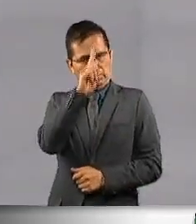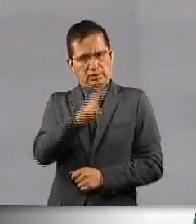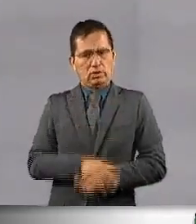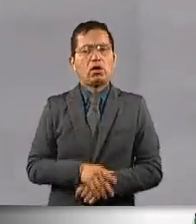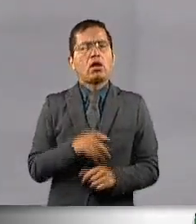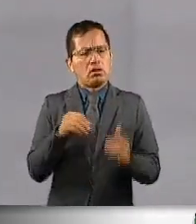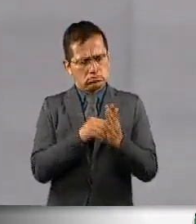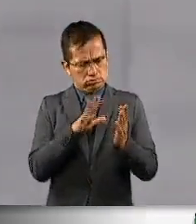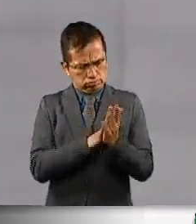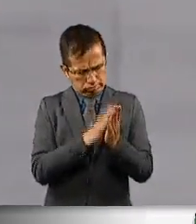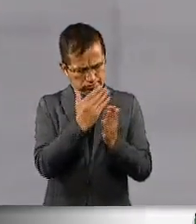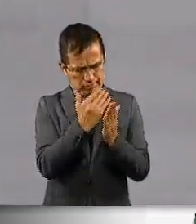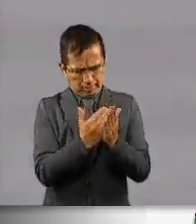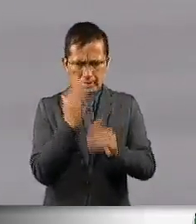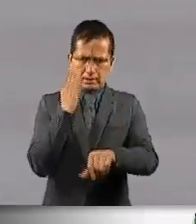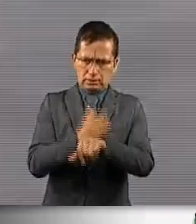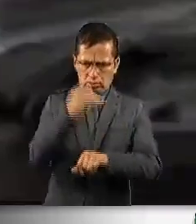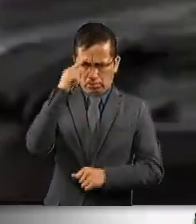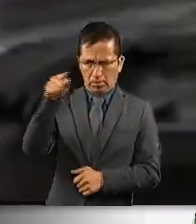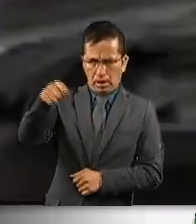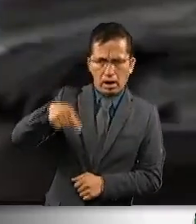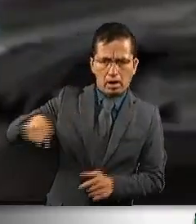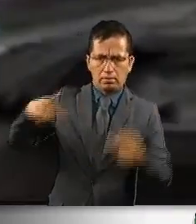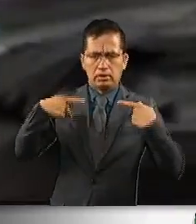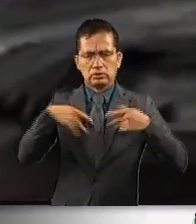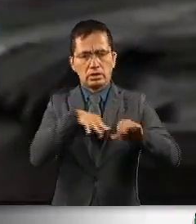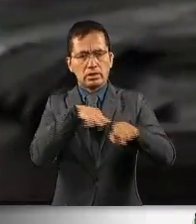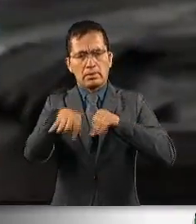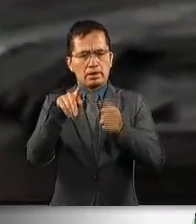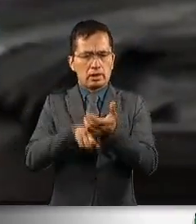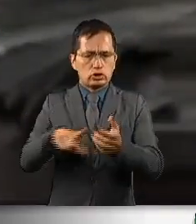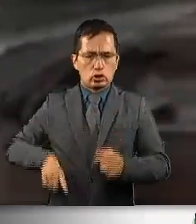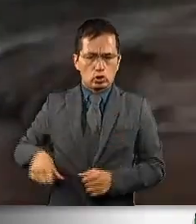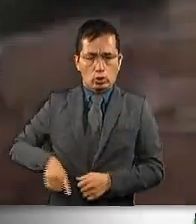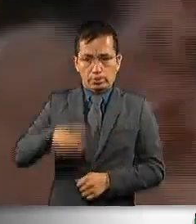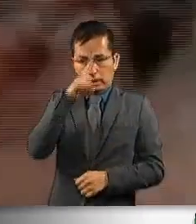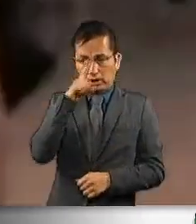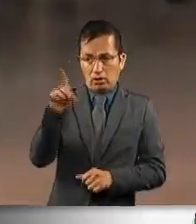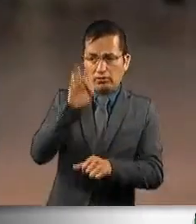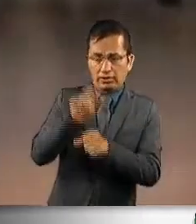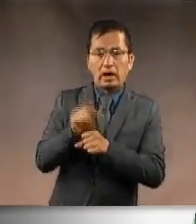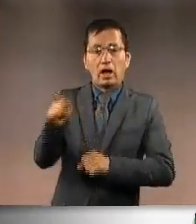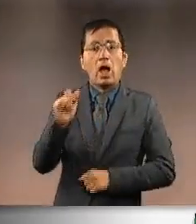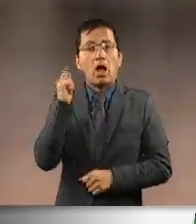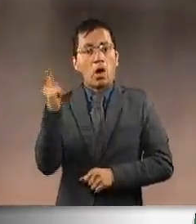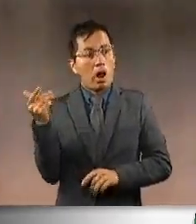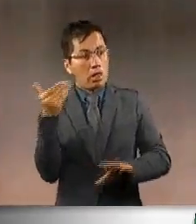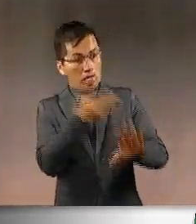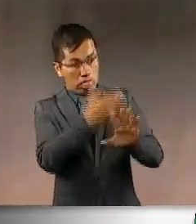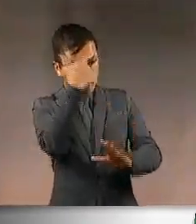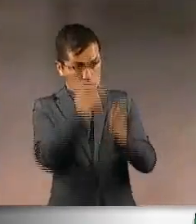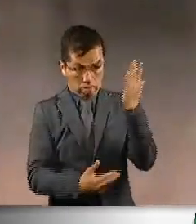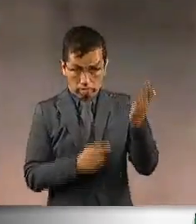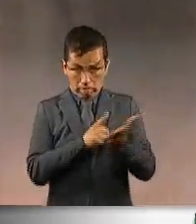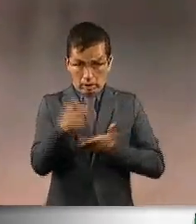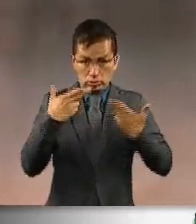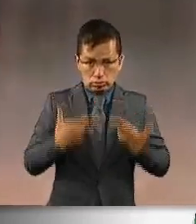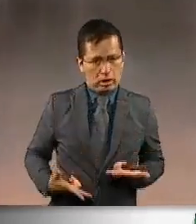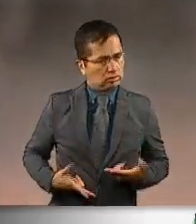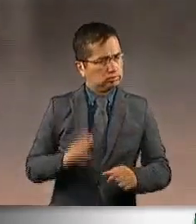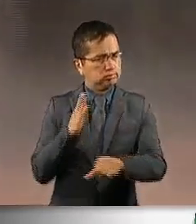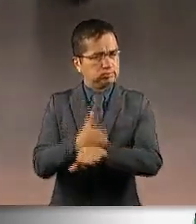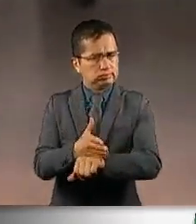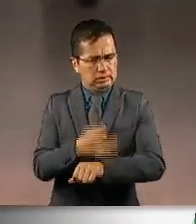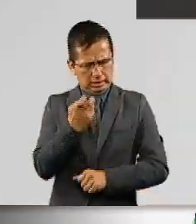faltas administrativas para los servidores públicos que no observen la protección de derechos humanos. Así lo explicó el diputado Juan Carlos Romero